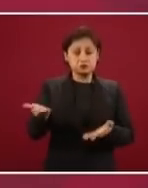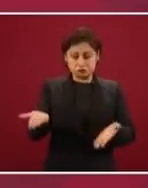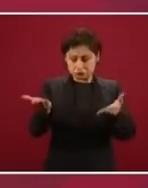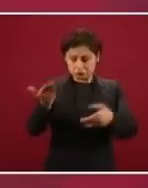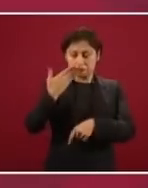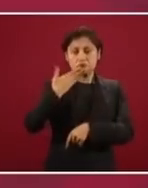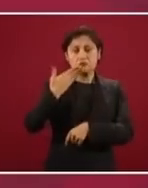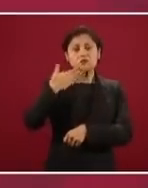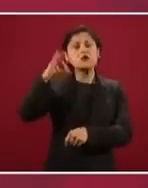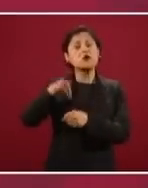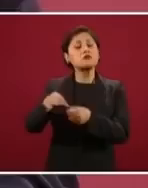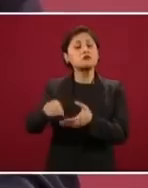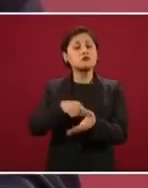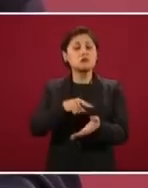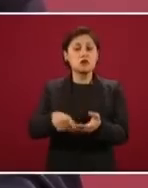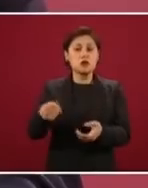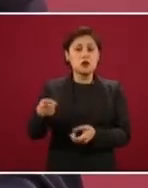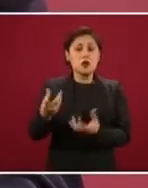le pidieron